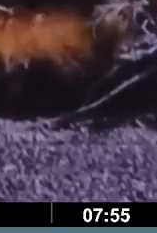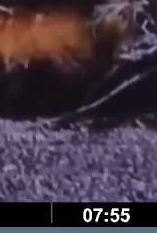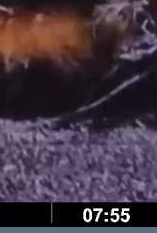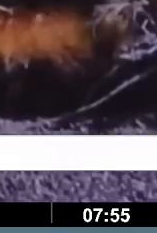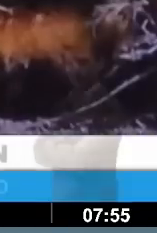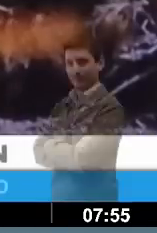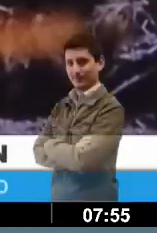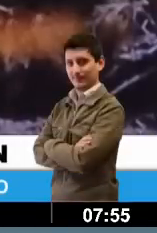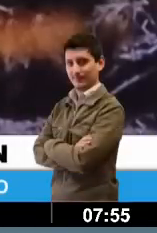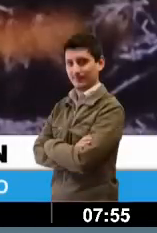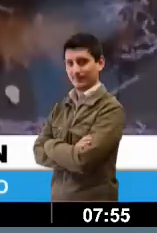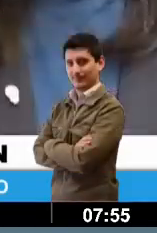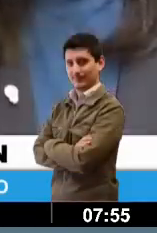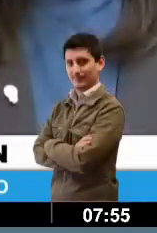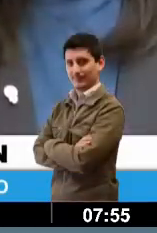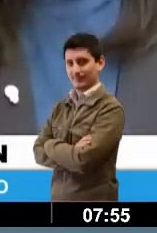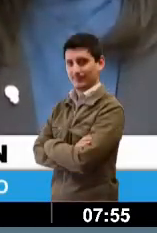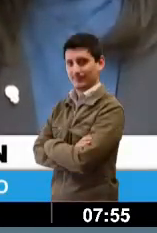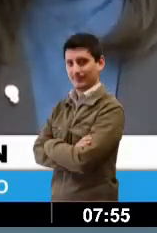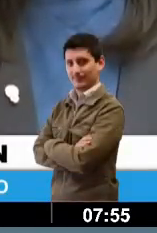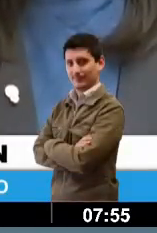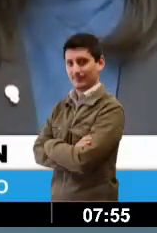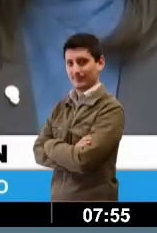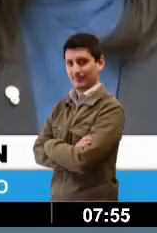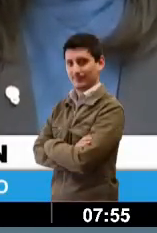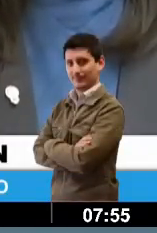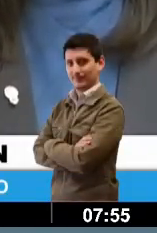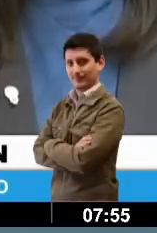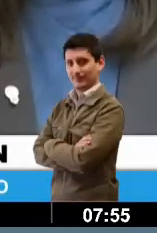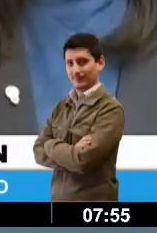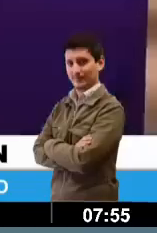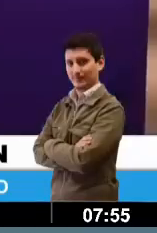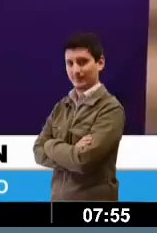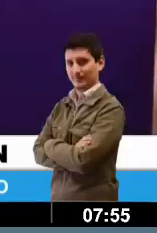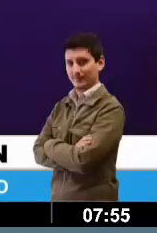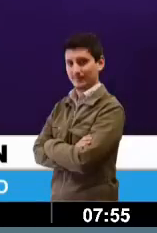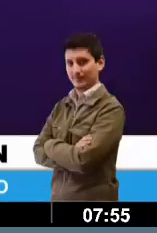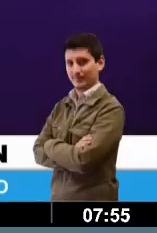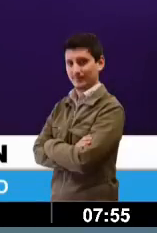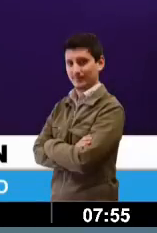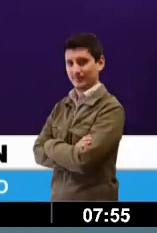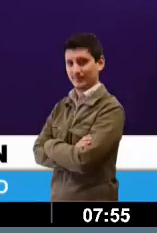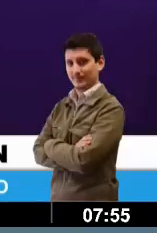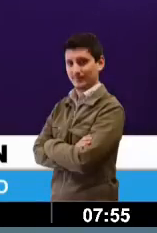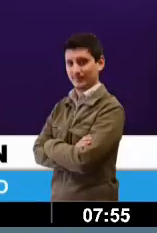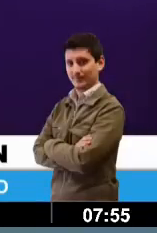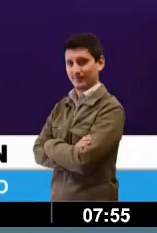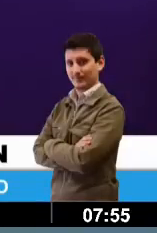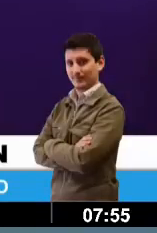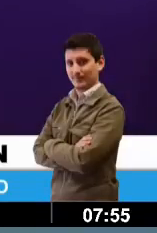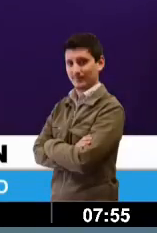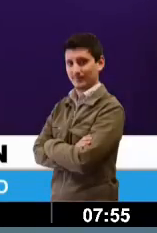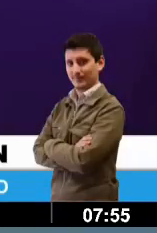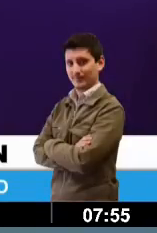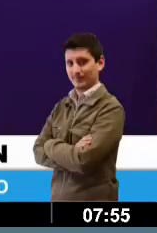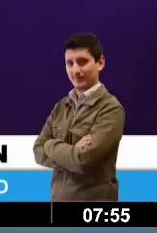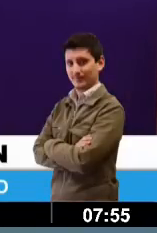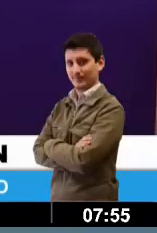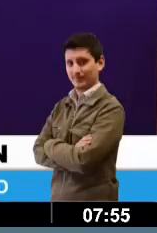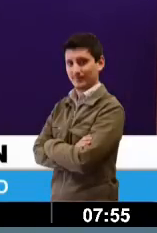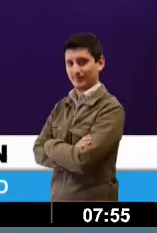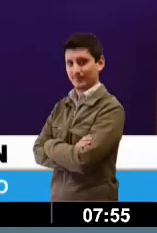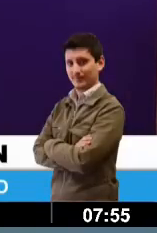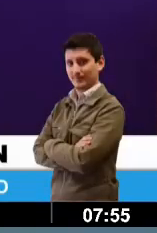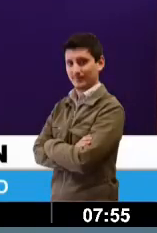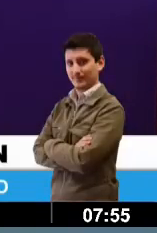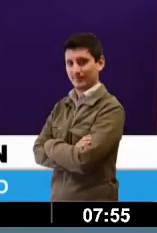a estas alturas del partido los conteos varían, pero el margen es parecido. Entre 68, 70, 71 votos en favor de acusar al